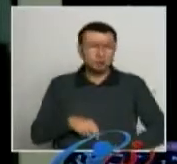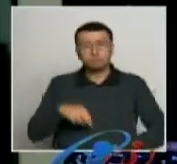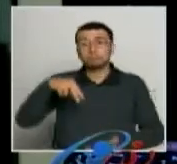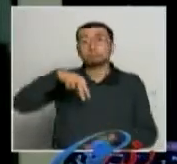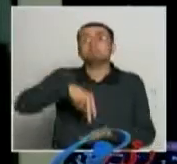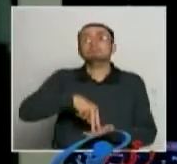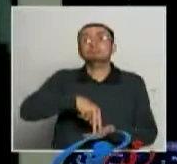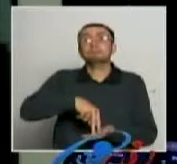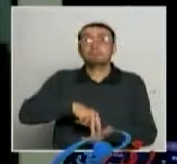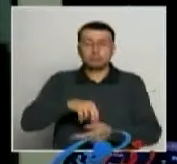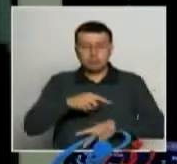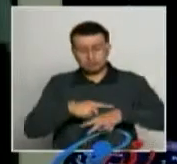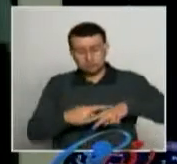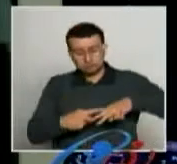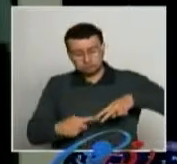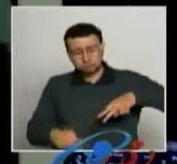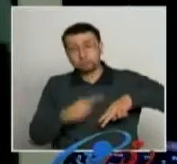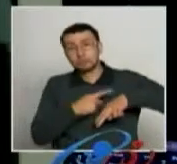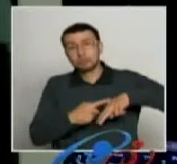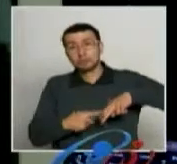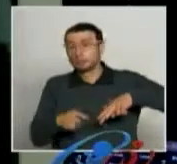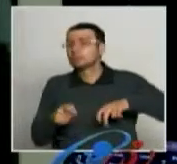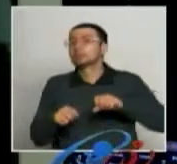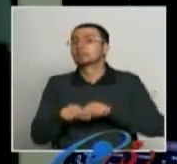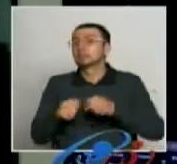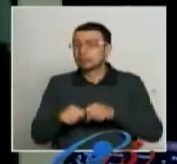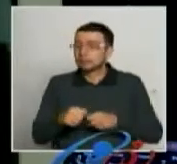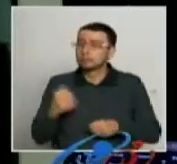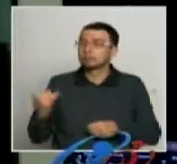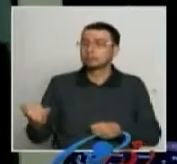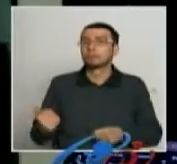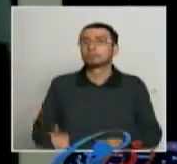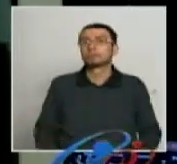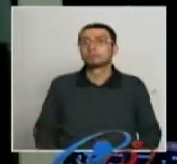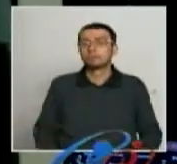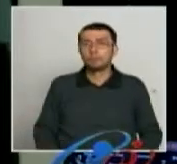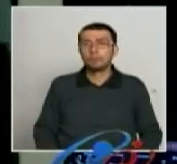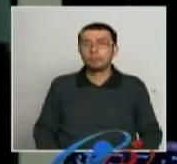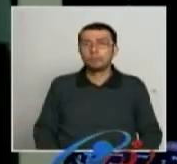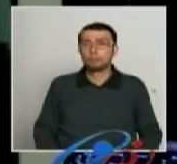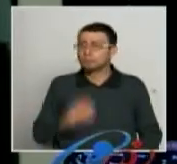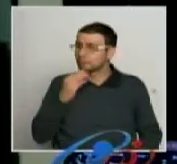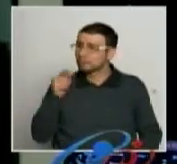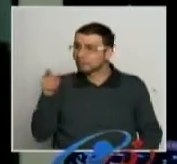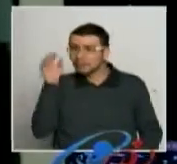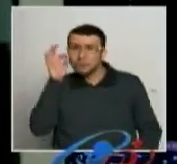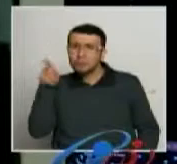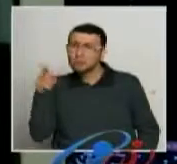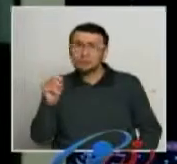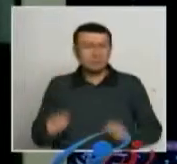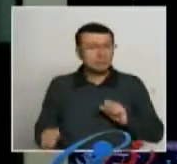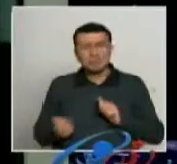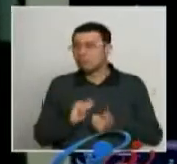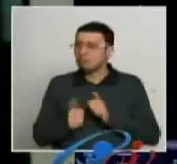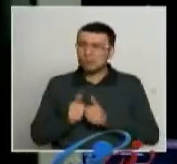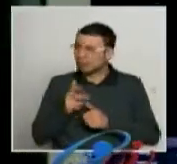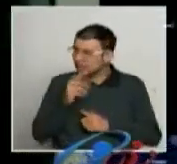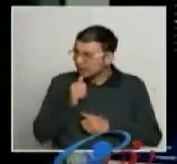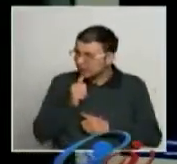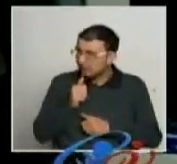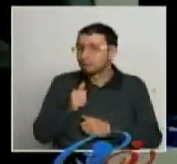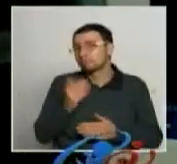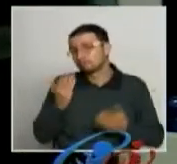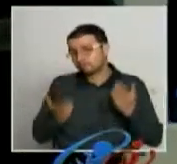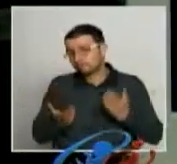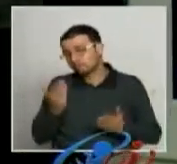el sistema se va deteriorando, el sistema venoso. Una paciente sedentaria que no haga mucho ejercicio, todo esto deteriora